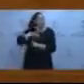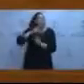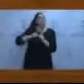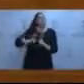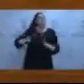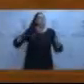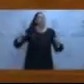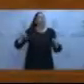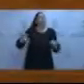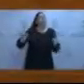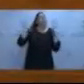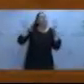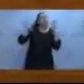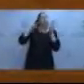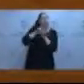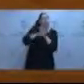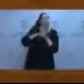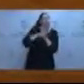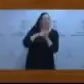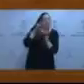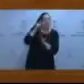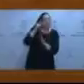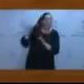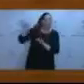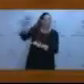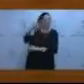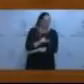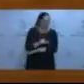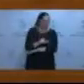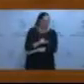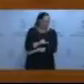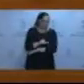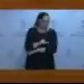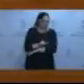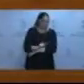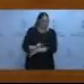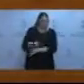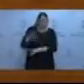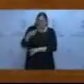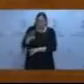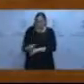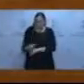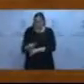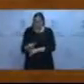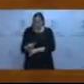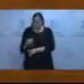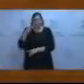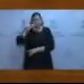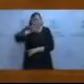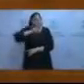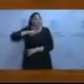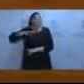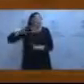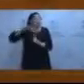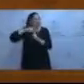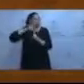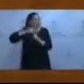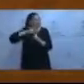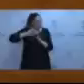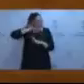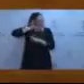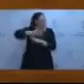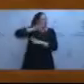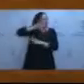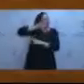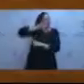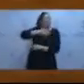cinematográfica. Aunque bueno, primero o después de pasarse por la Feria de Muestras de Tineo, donde puede departir por